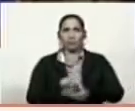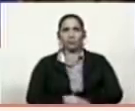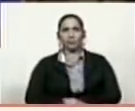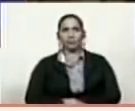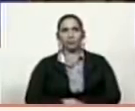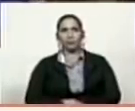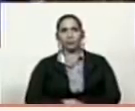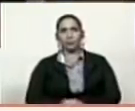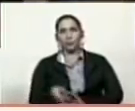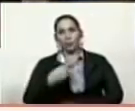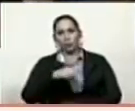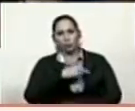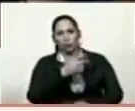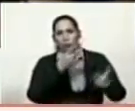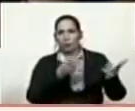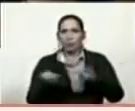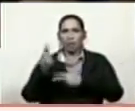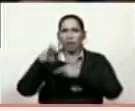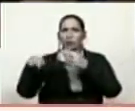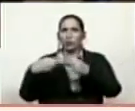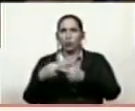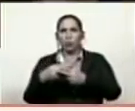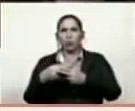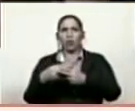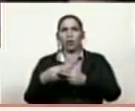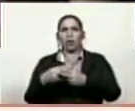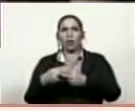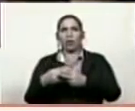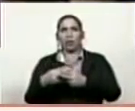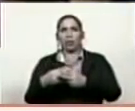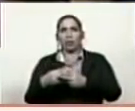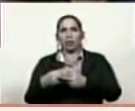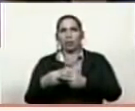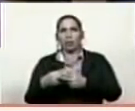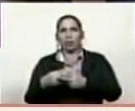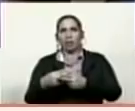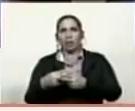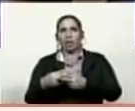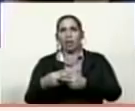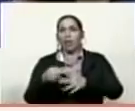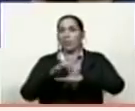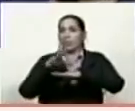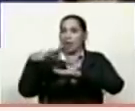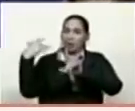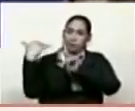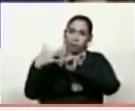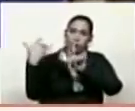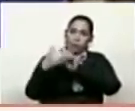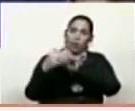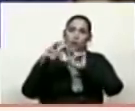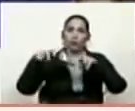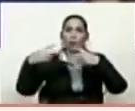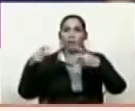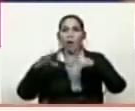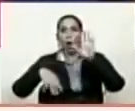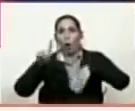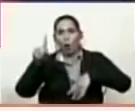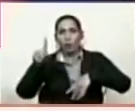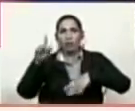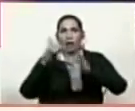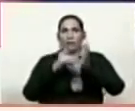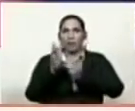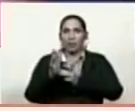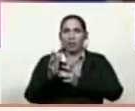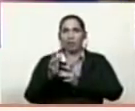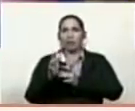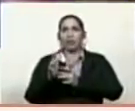los invitamos a que nunca más se dejen llevar para un nuevo 11 de abril, porque entre otras cosas, todo 11 tiene